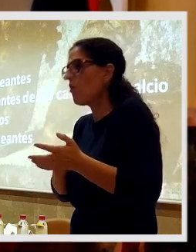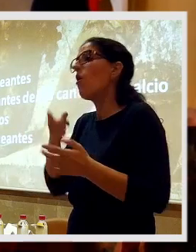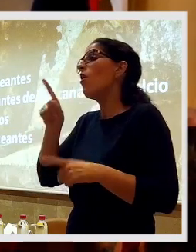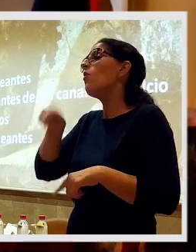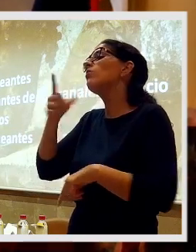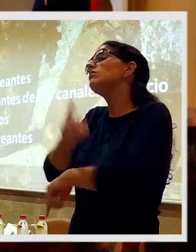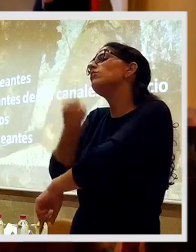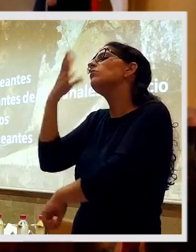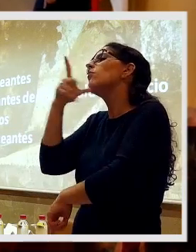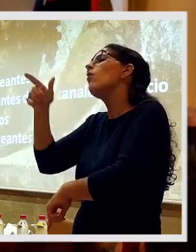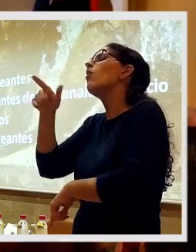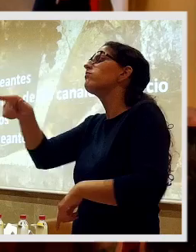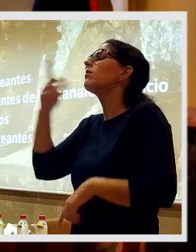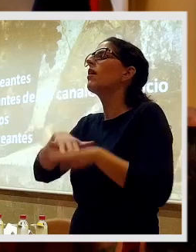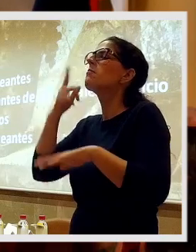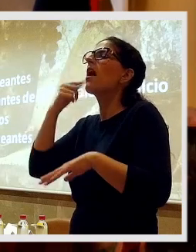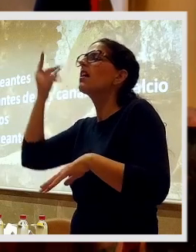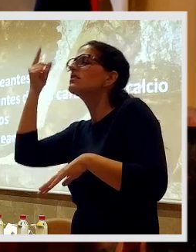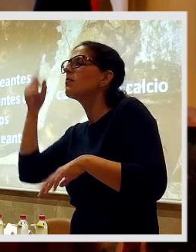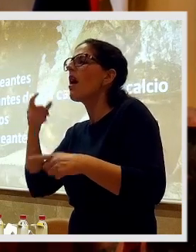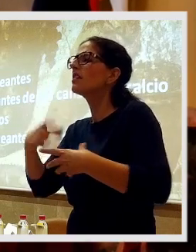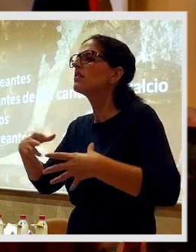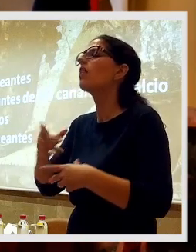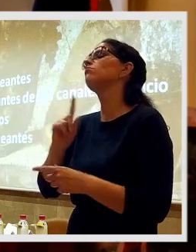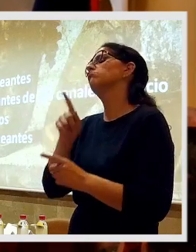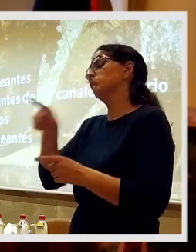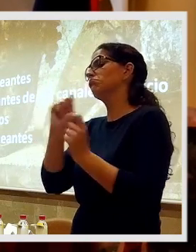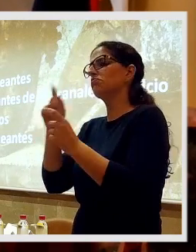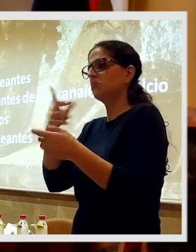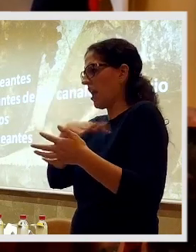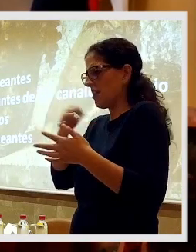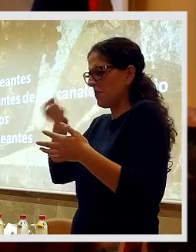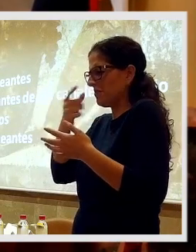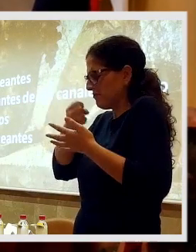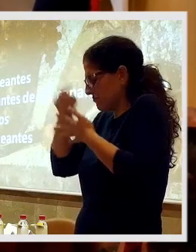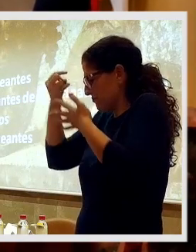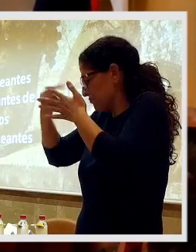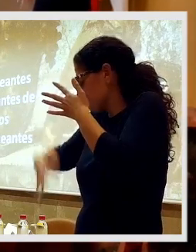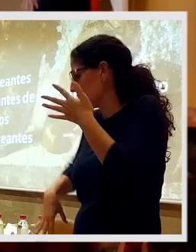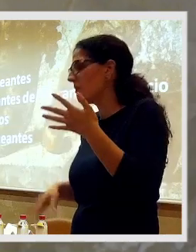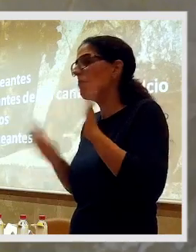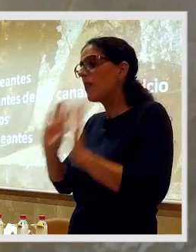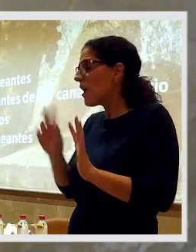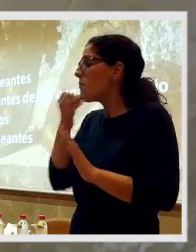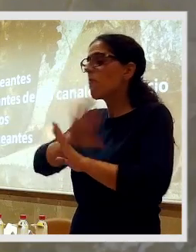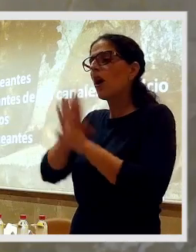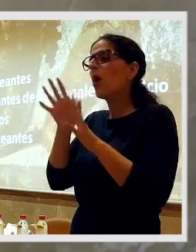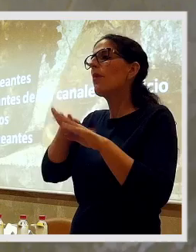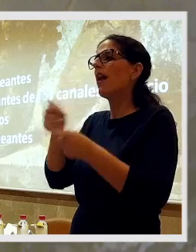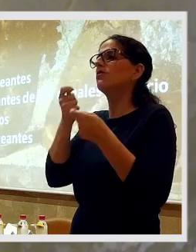que retiene líquido, unos diuréticos. O sea, casi de diseño. Pero no nos olvidemos nunca, el tratamiento fundamental es la